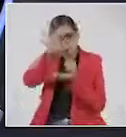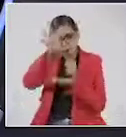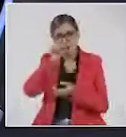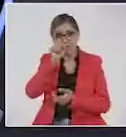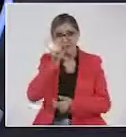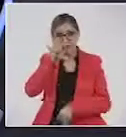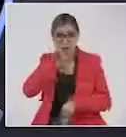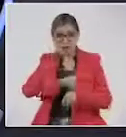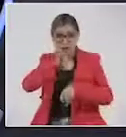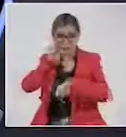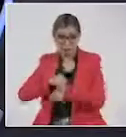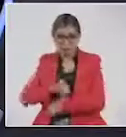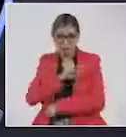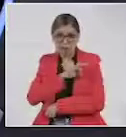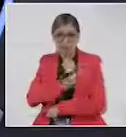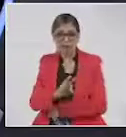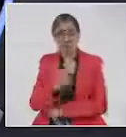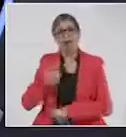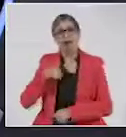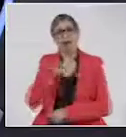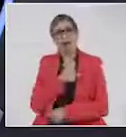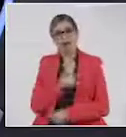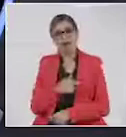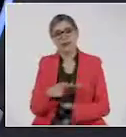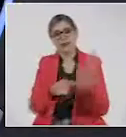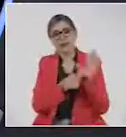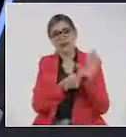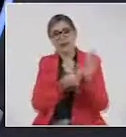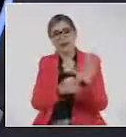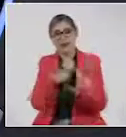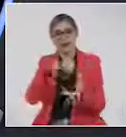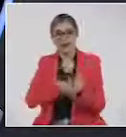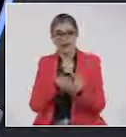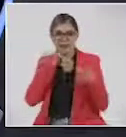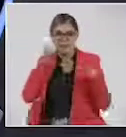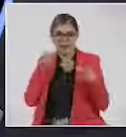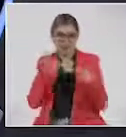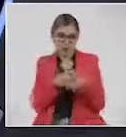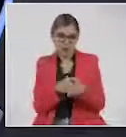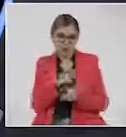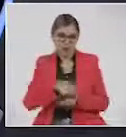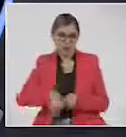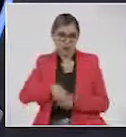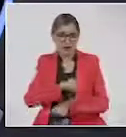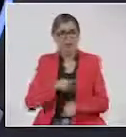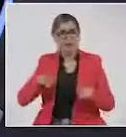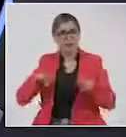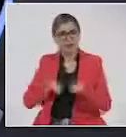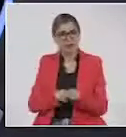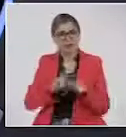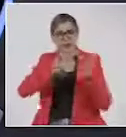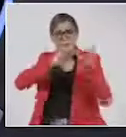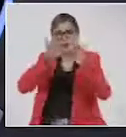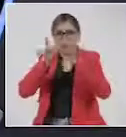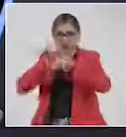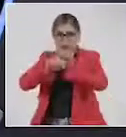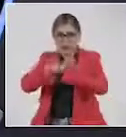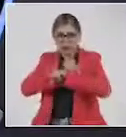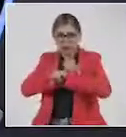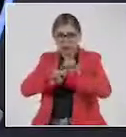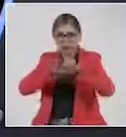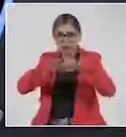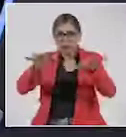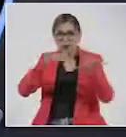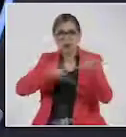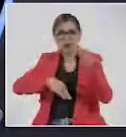puedan abrir, entonces ya poder proyectarlo dentro de nuestra comunidad y también, ¿por qué no?, subirlo a redes sociales para que esté disponible para todo